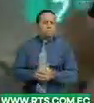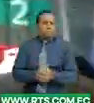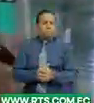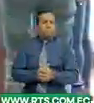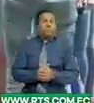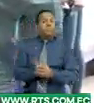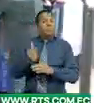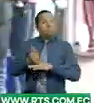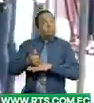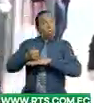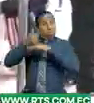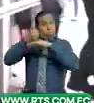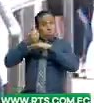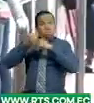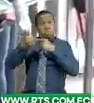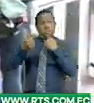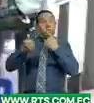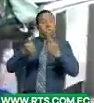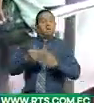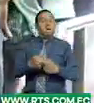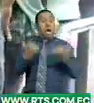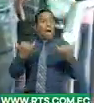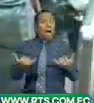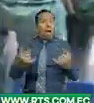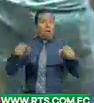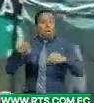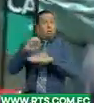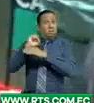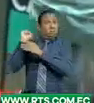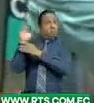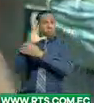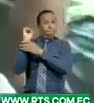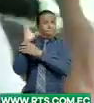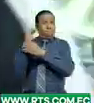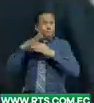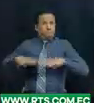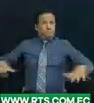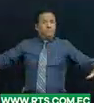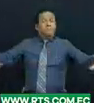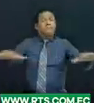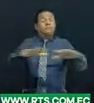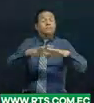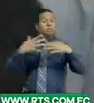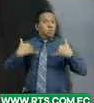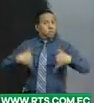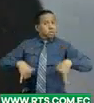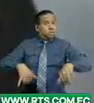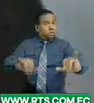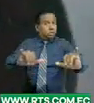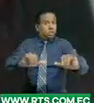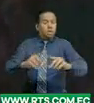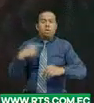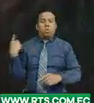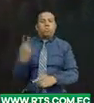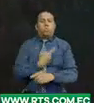autoridades sostienen que mientras esta alerta para evitar la propagación del COVID-19